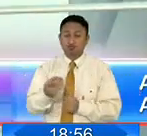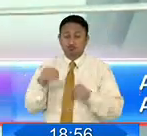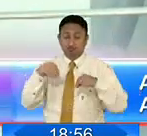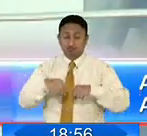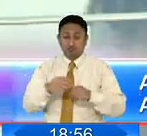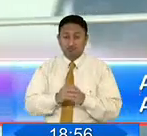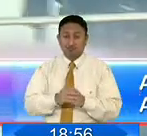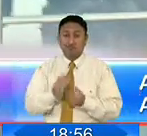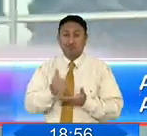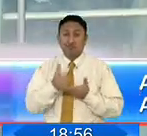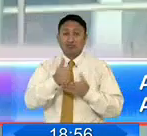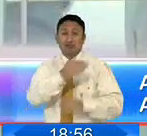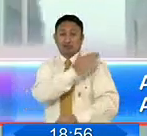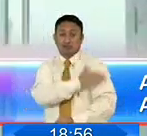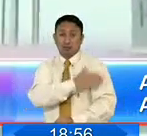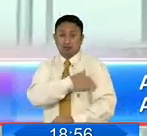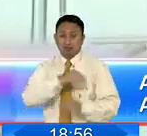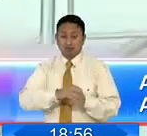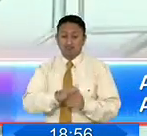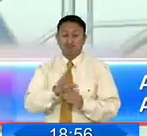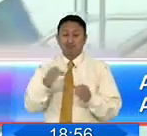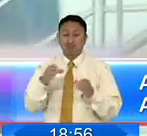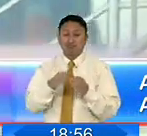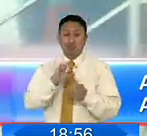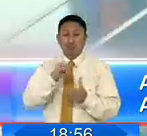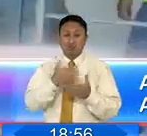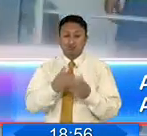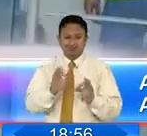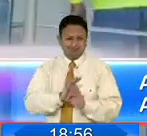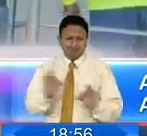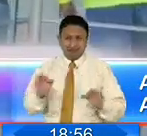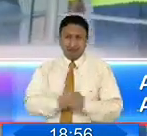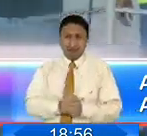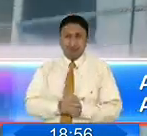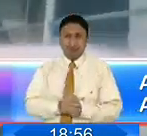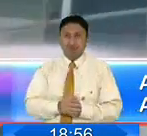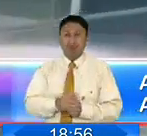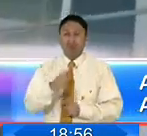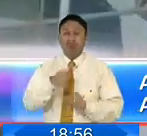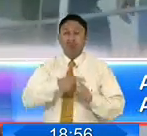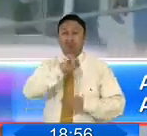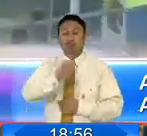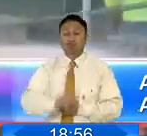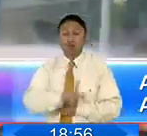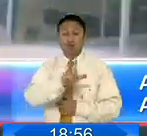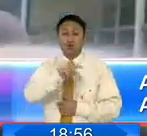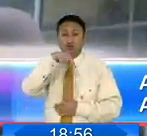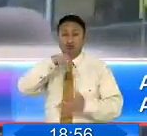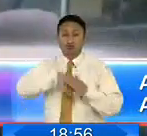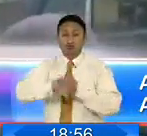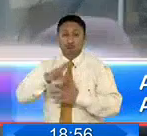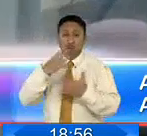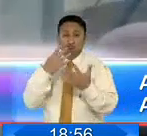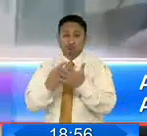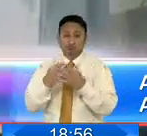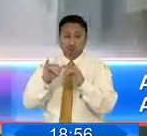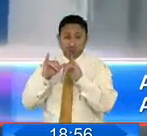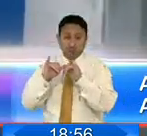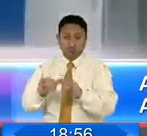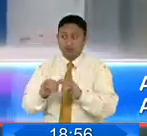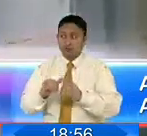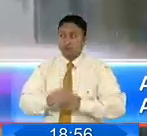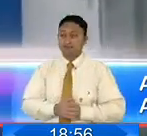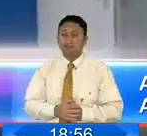tráfico de influencias y asociación ilícita. Desde el mes de julio de este año cumplía con el arresto